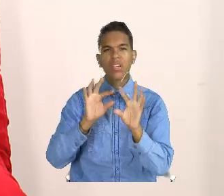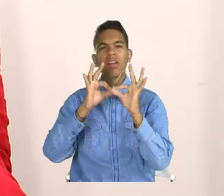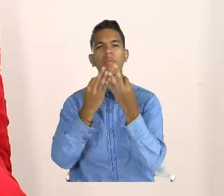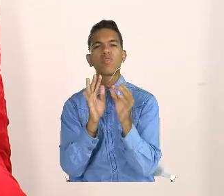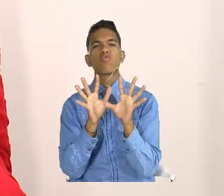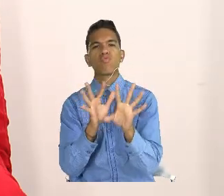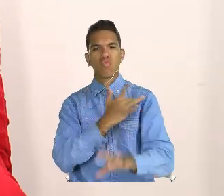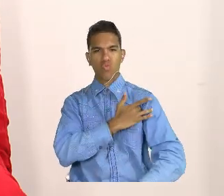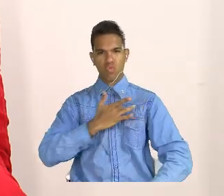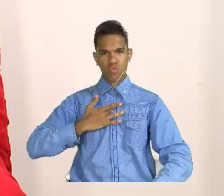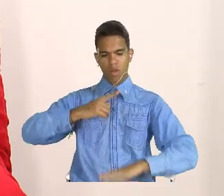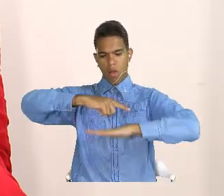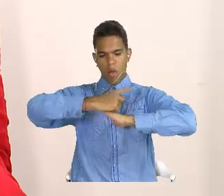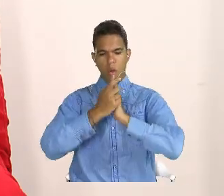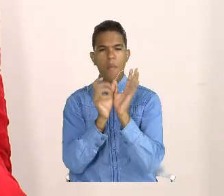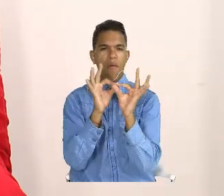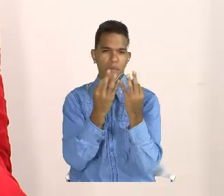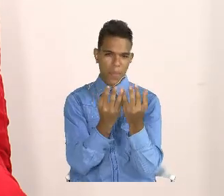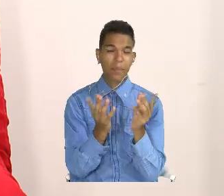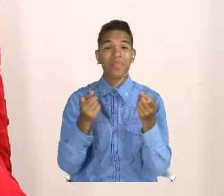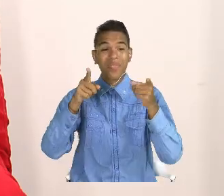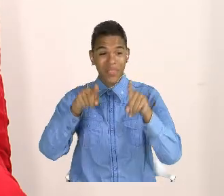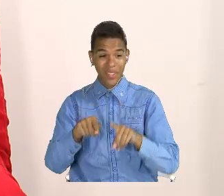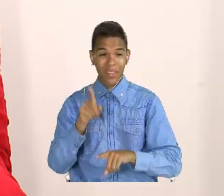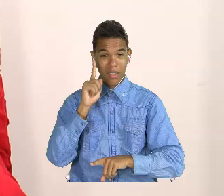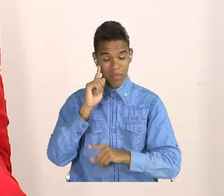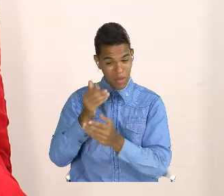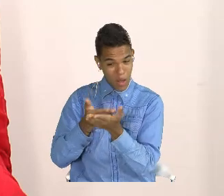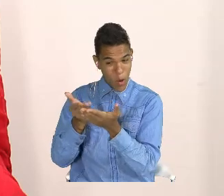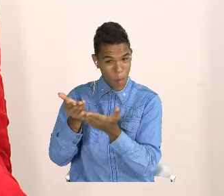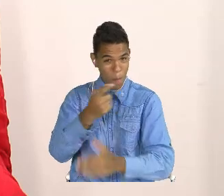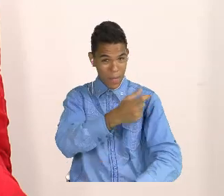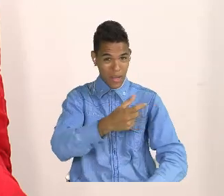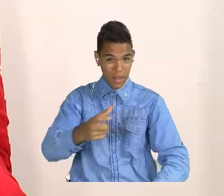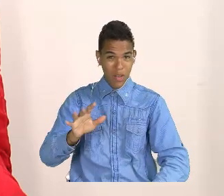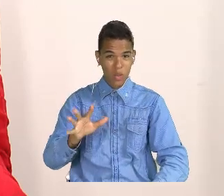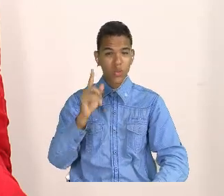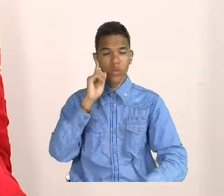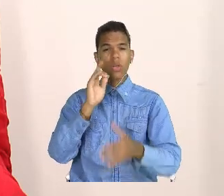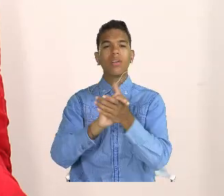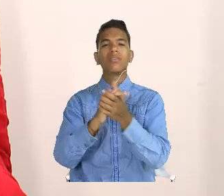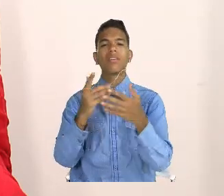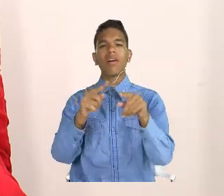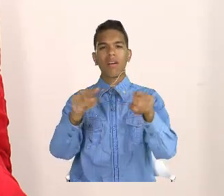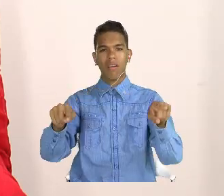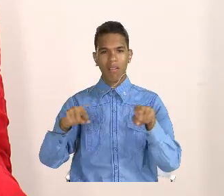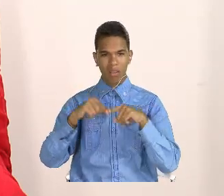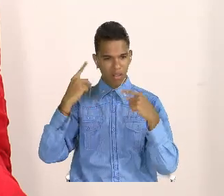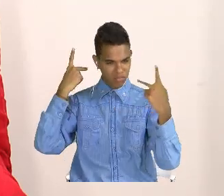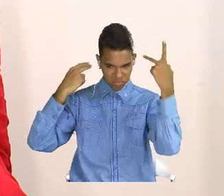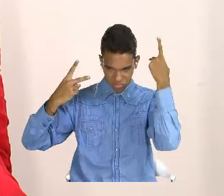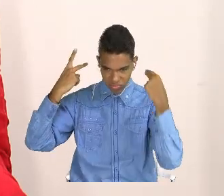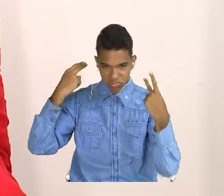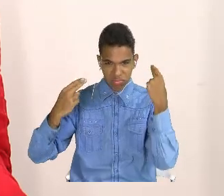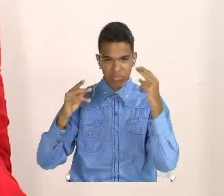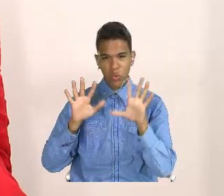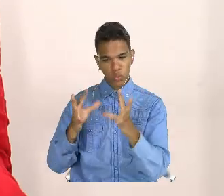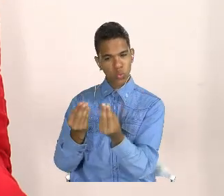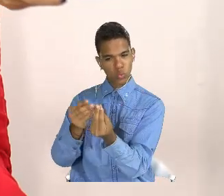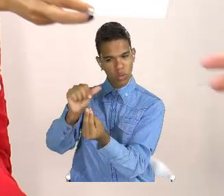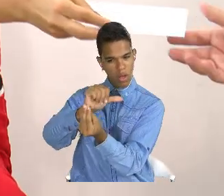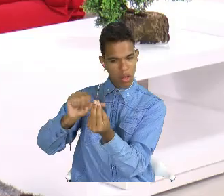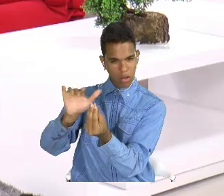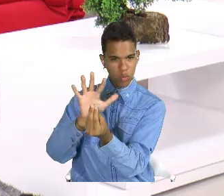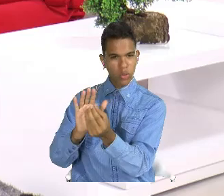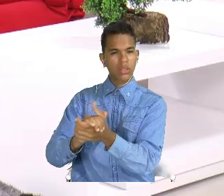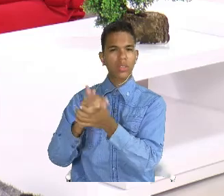agradecimiento especial a nuestros clientes en esta oportunidad de saludar a Sala de Belleza Prince y a todo su equipo. Y bueno, facilitarle acá